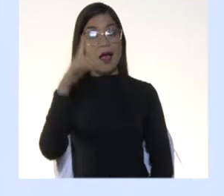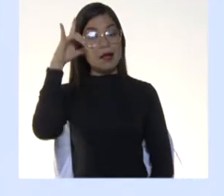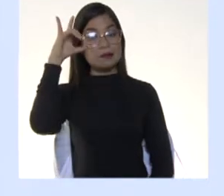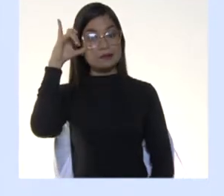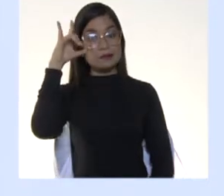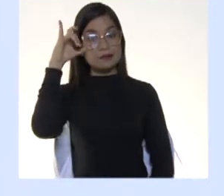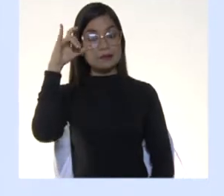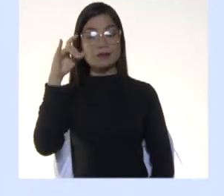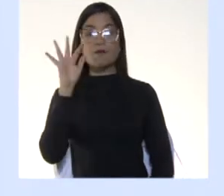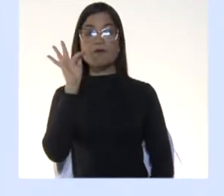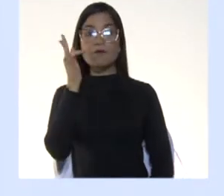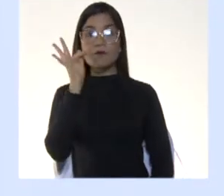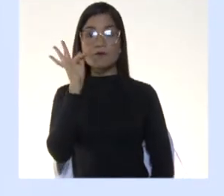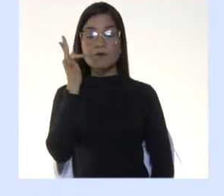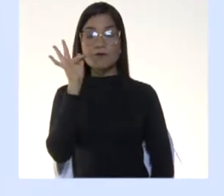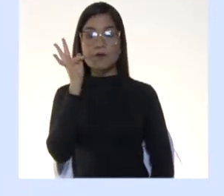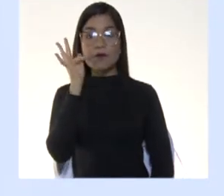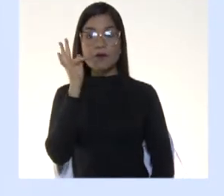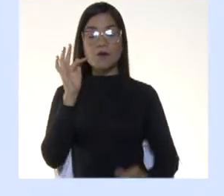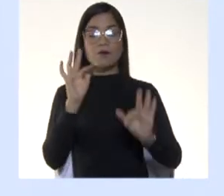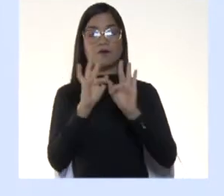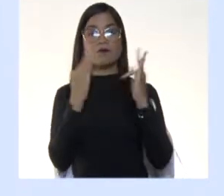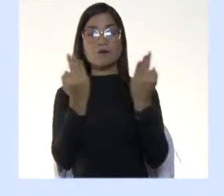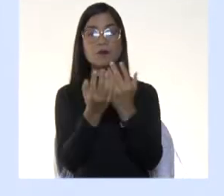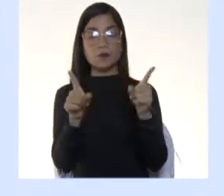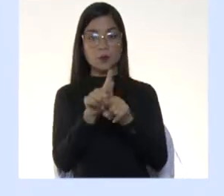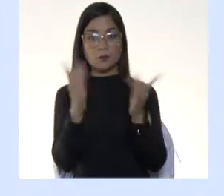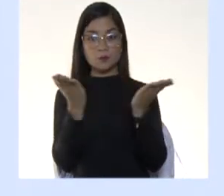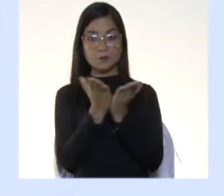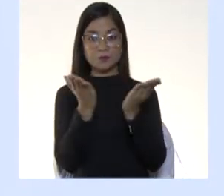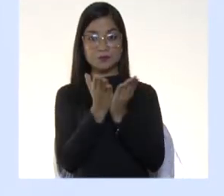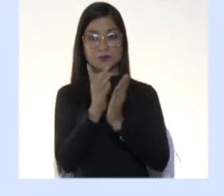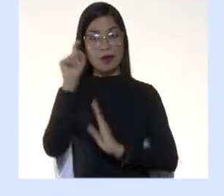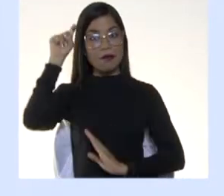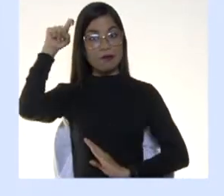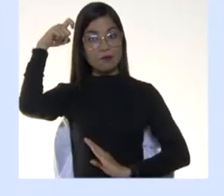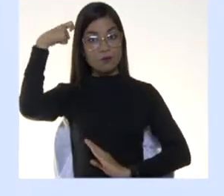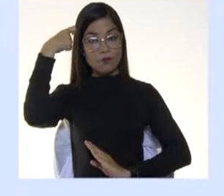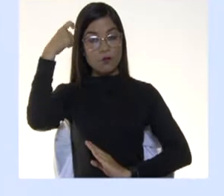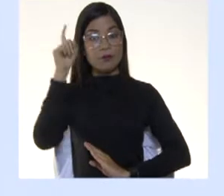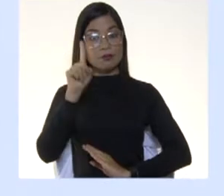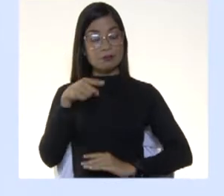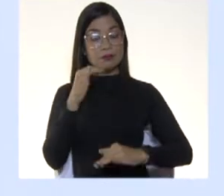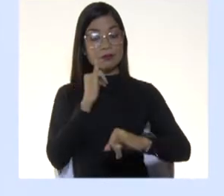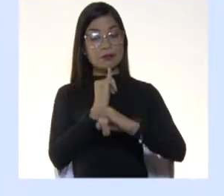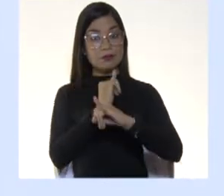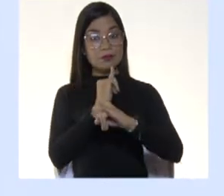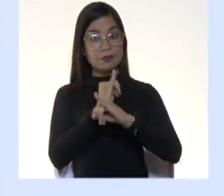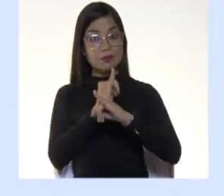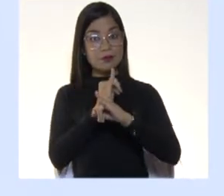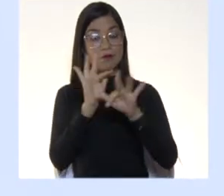y en Facebook nos pueden seguir como Cada Familia Una Escuela, pero recuerden visitar la página web